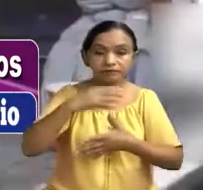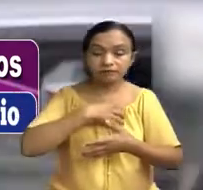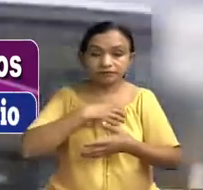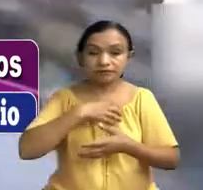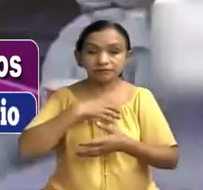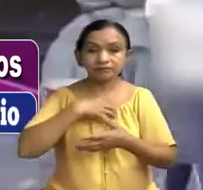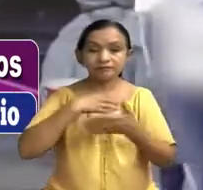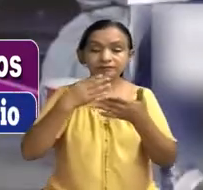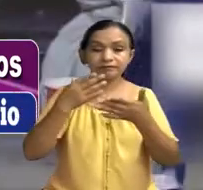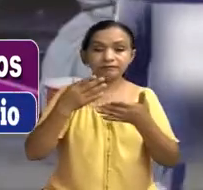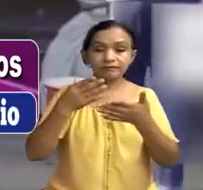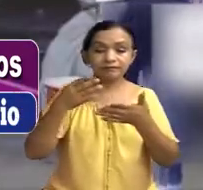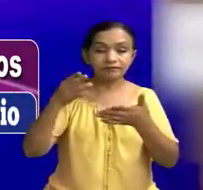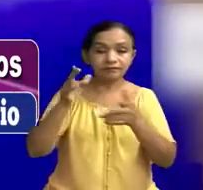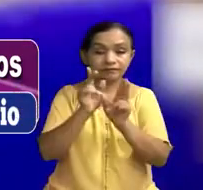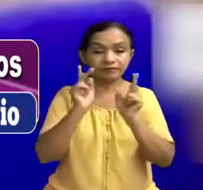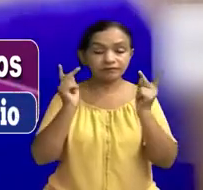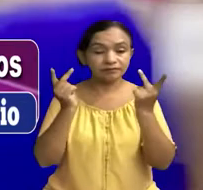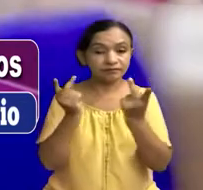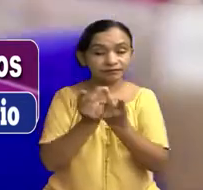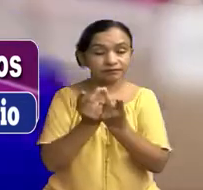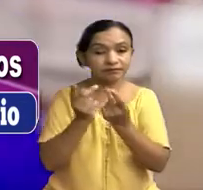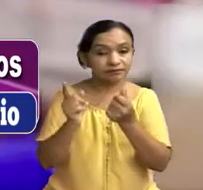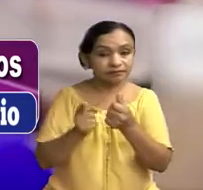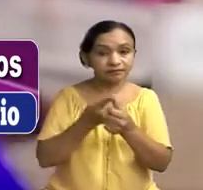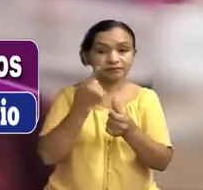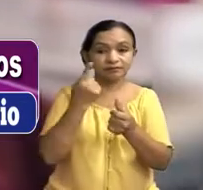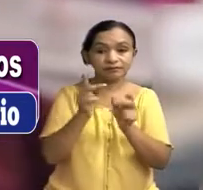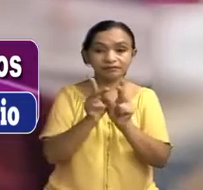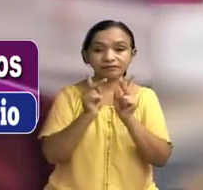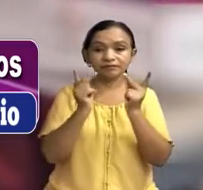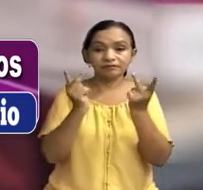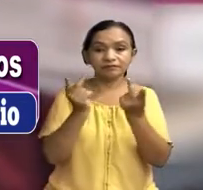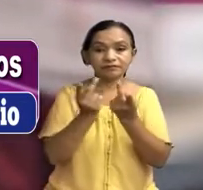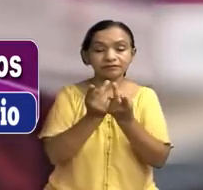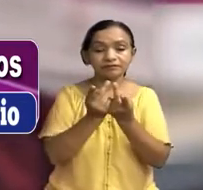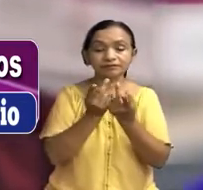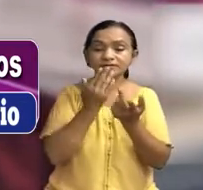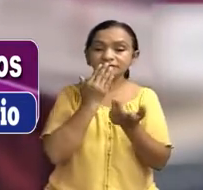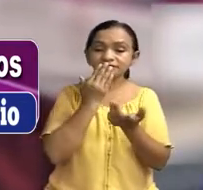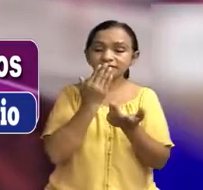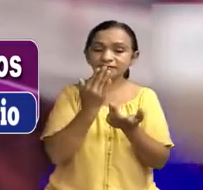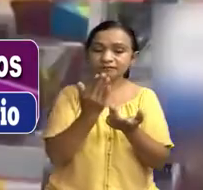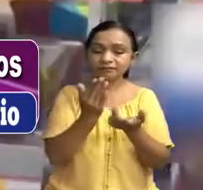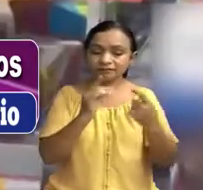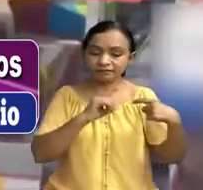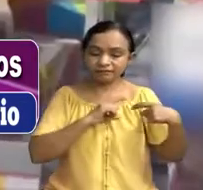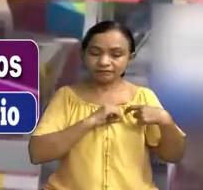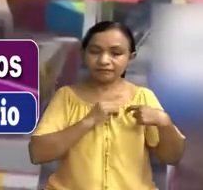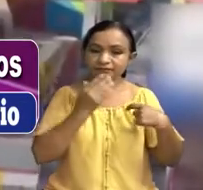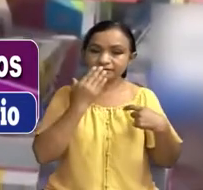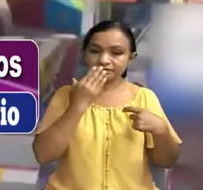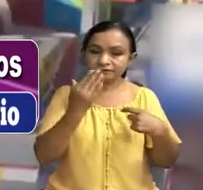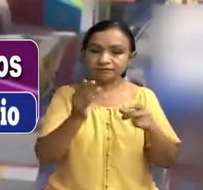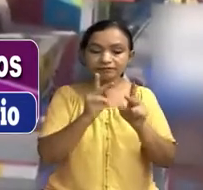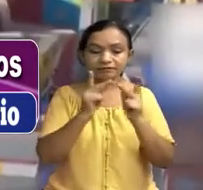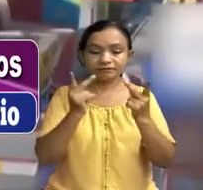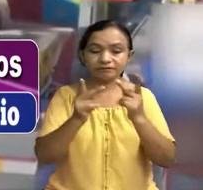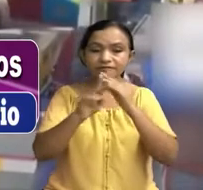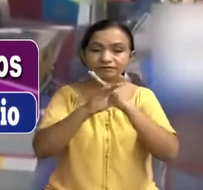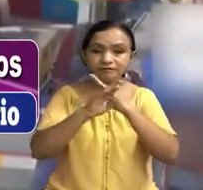indígenas, los pueblos originarios, somos pueblos bondadosos, somos pueblos de